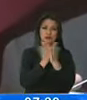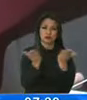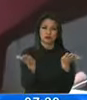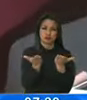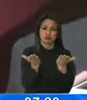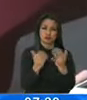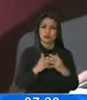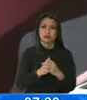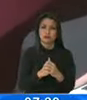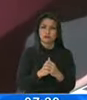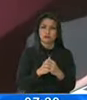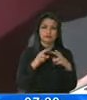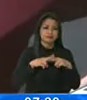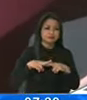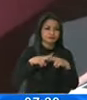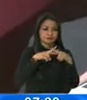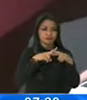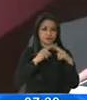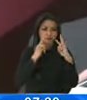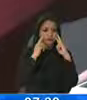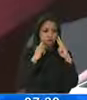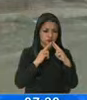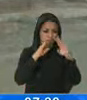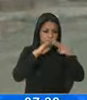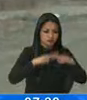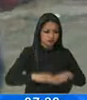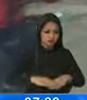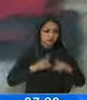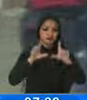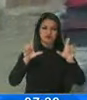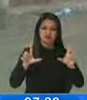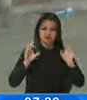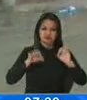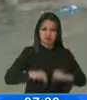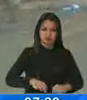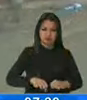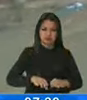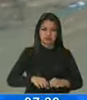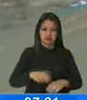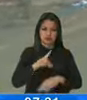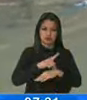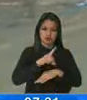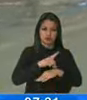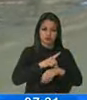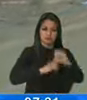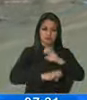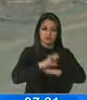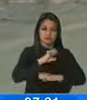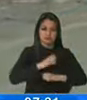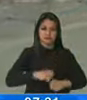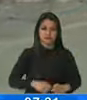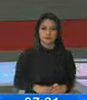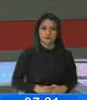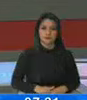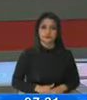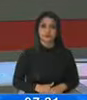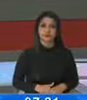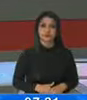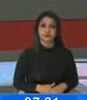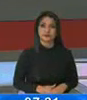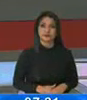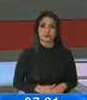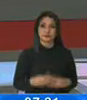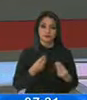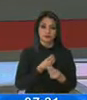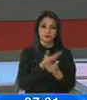un reconocimiento médico legal de carácter ginecológico. Desde Manta, provincia de Manabí, informó Wendy Delgado.